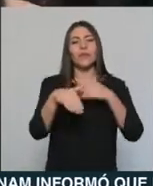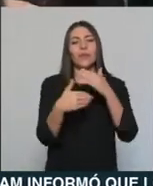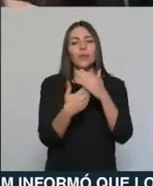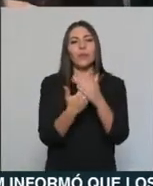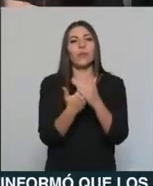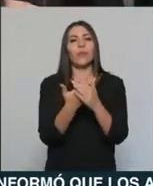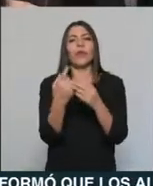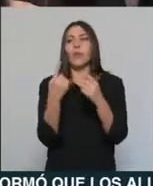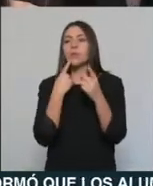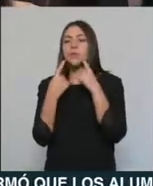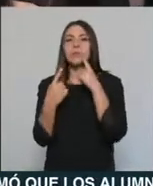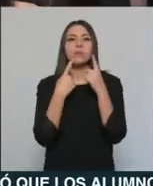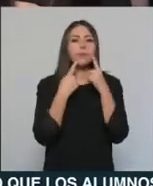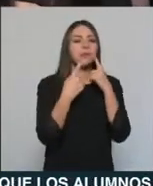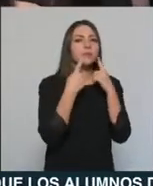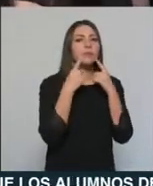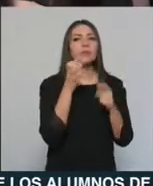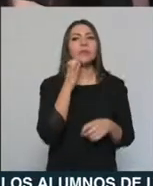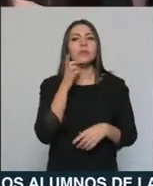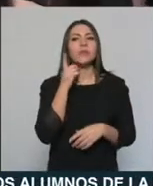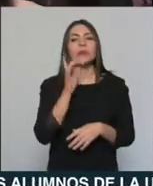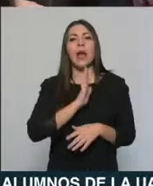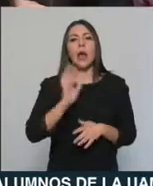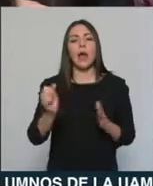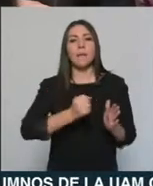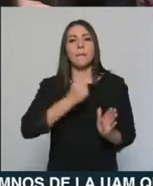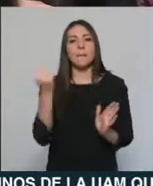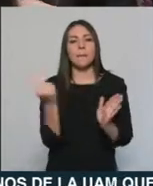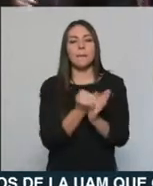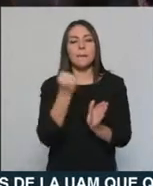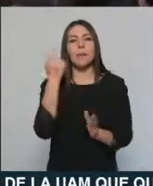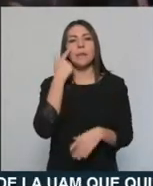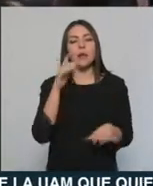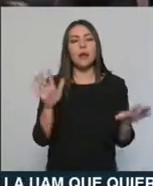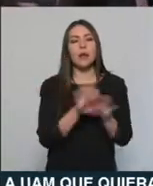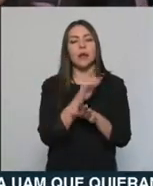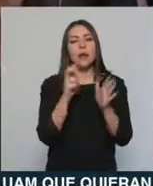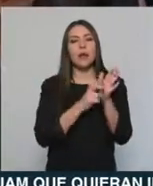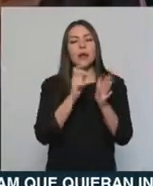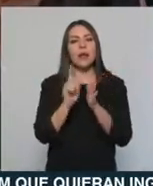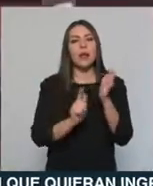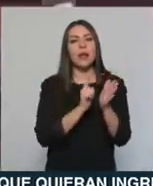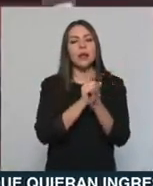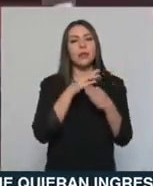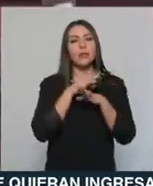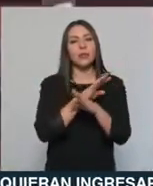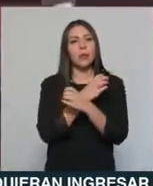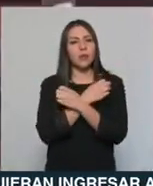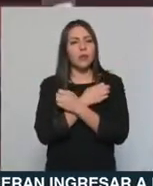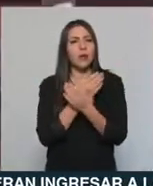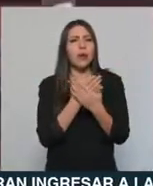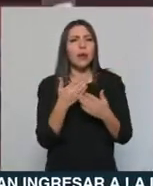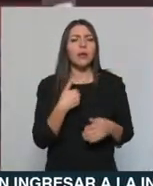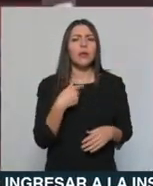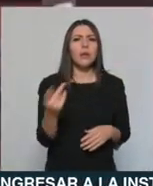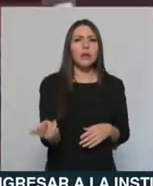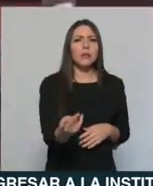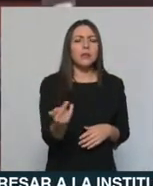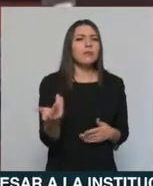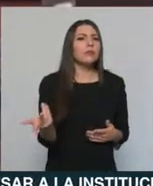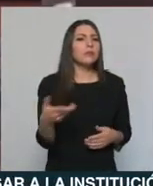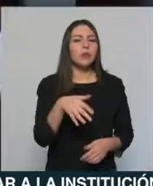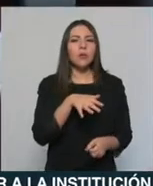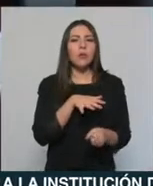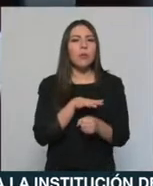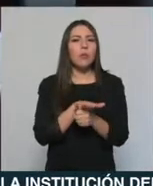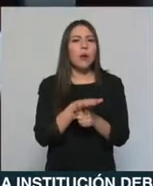Cámara de Diputados, pues ya se aprueba en lo general el dictamen en materia de reforma educativa. Yo quisiera que nos platicara, pues, cuáles son los aspectos